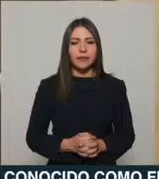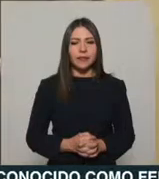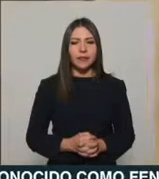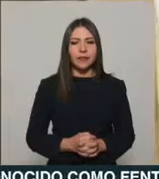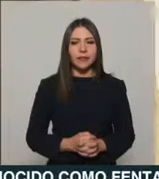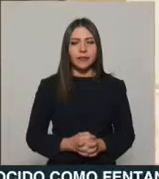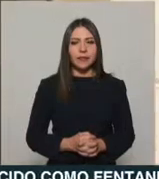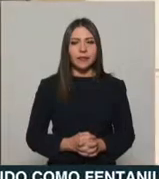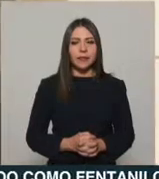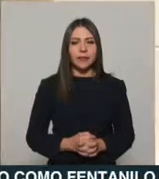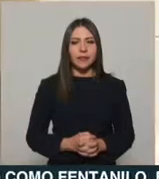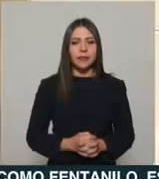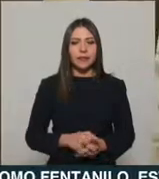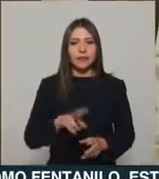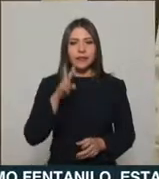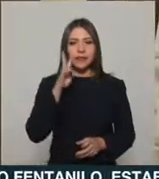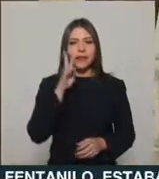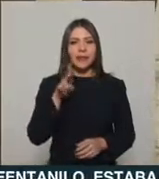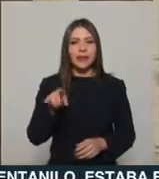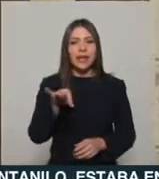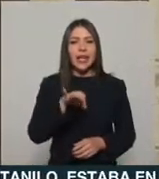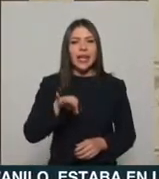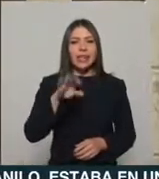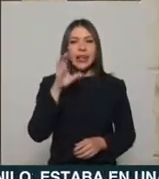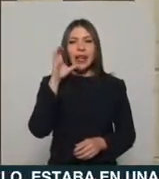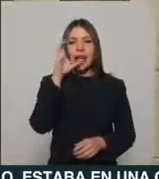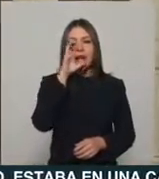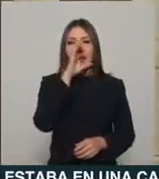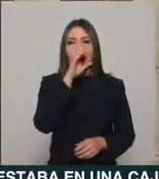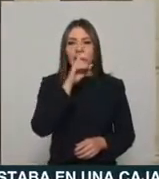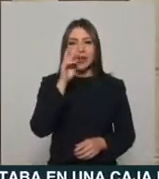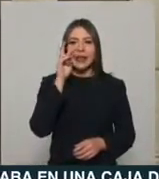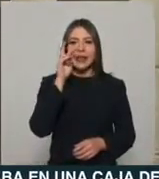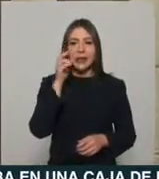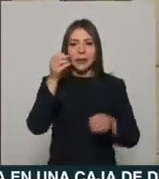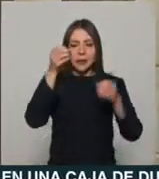Aquí ya tenemos el aceite caliente. Y ahí empiezan a salir.